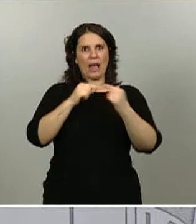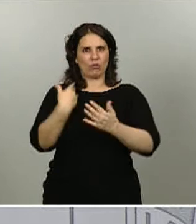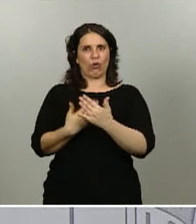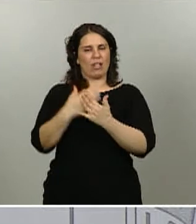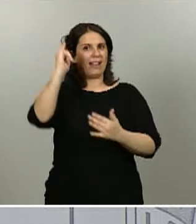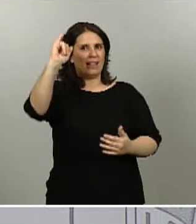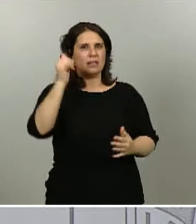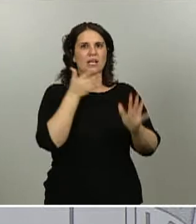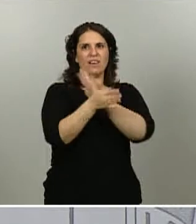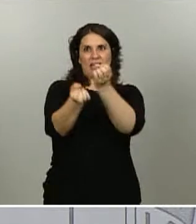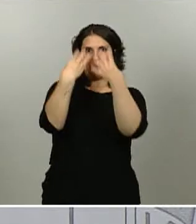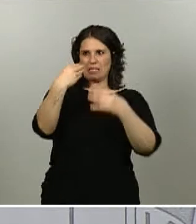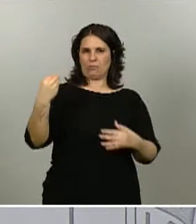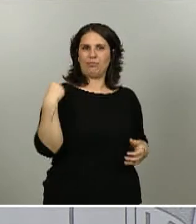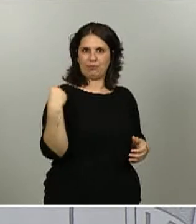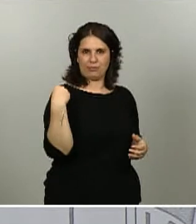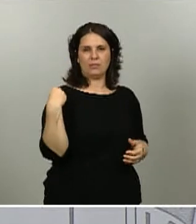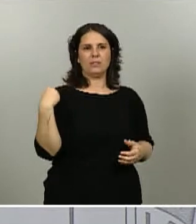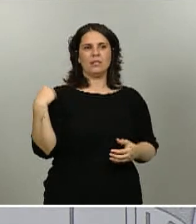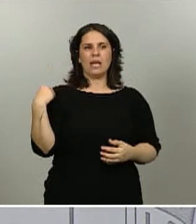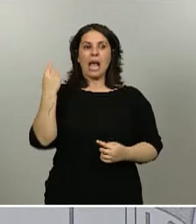transmiten, que ha habido en algunos casos,